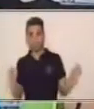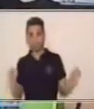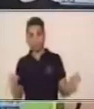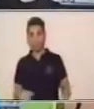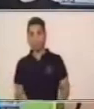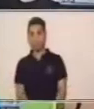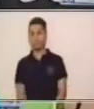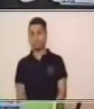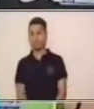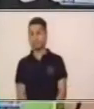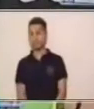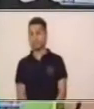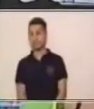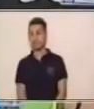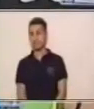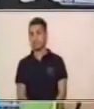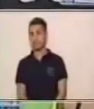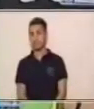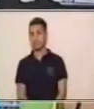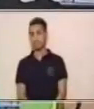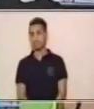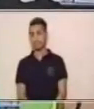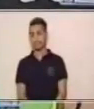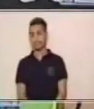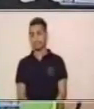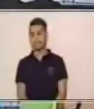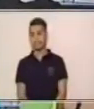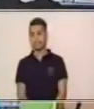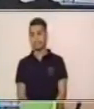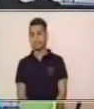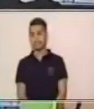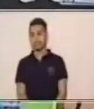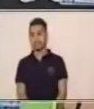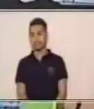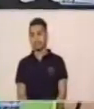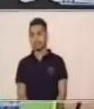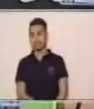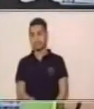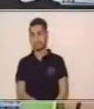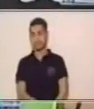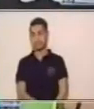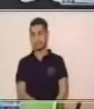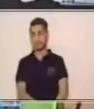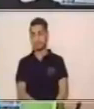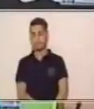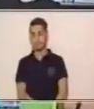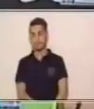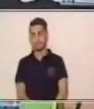¡Pum! Sacamos nuestro siguiente taponcito.